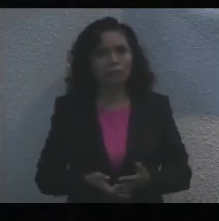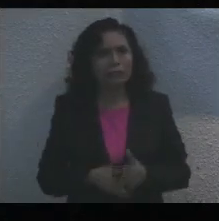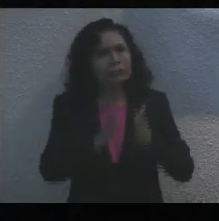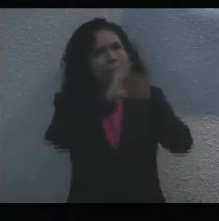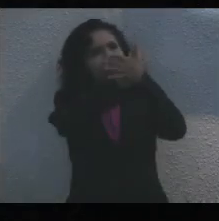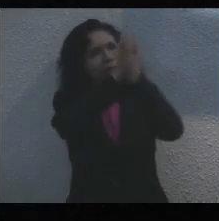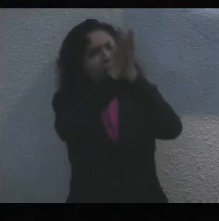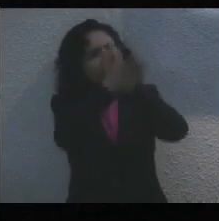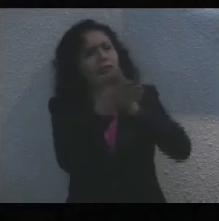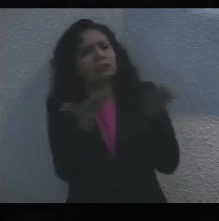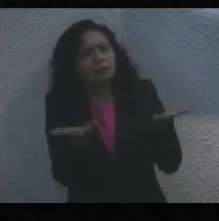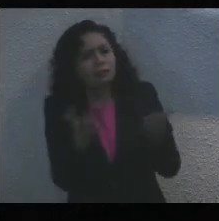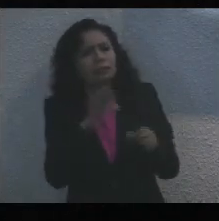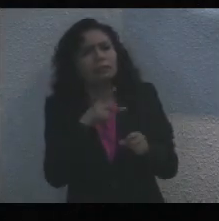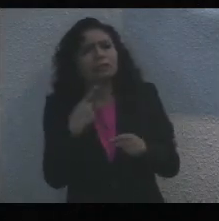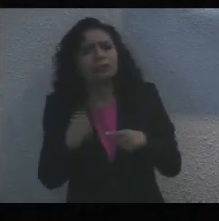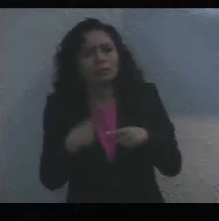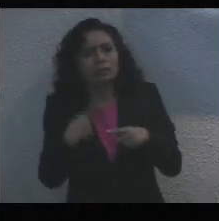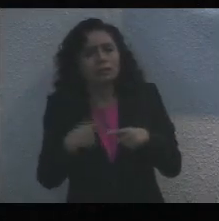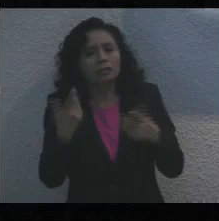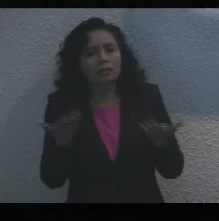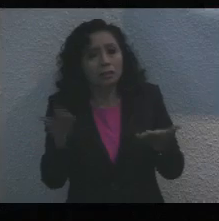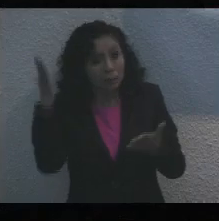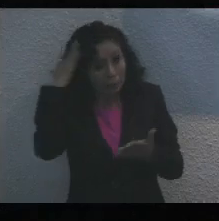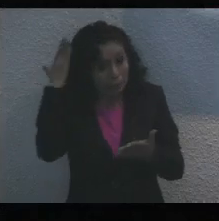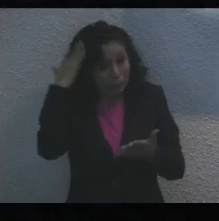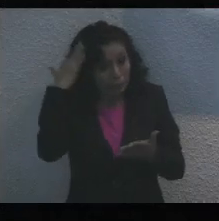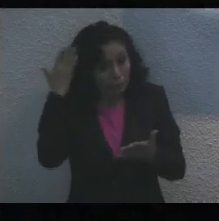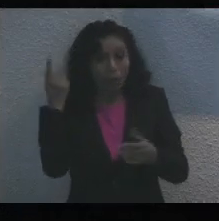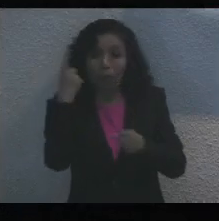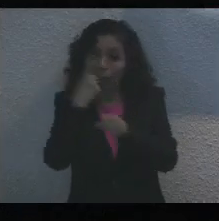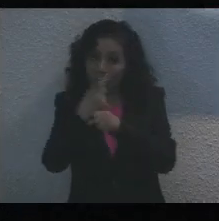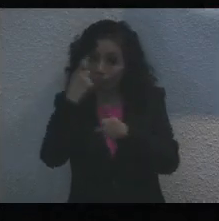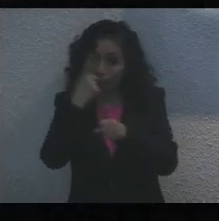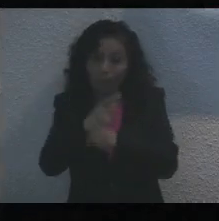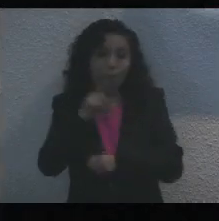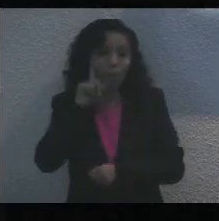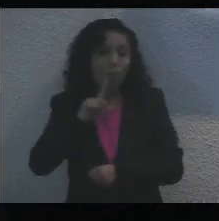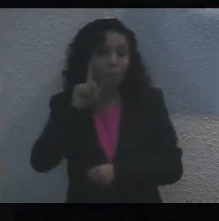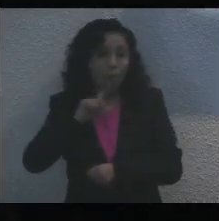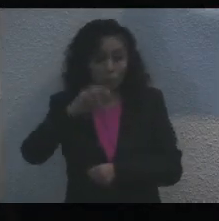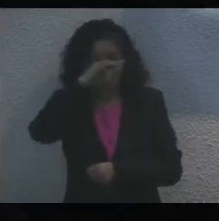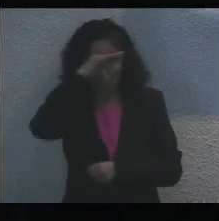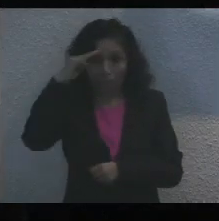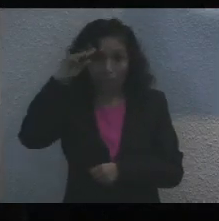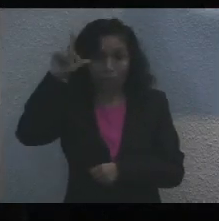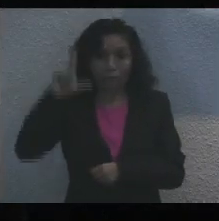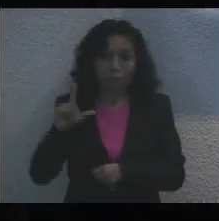que es encabezada en Quintana Roo por la primera mujer gobernadora, Mara Lezama,